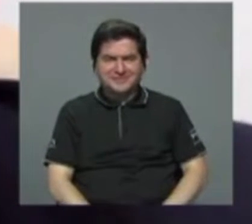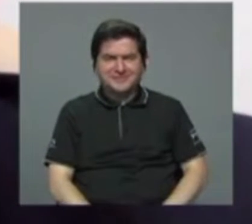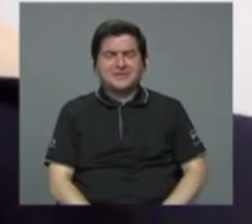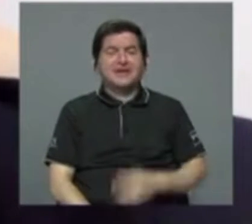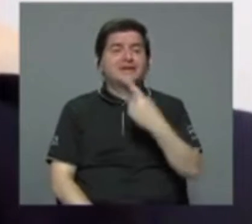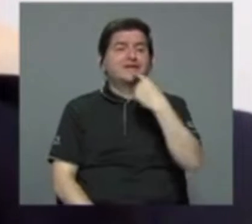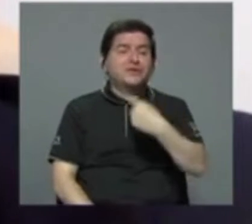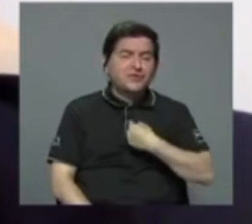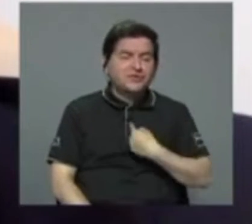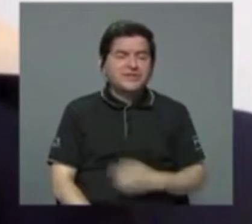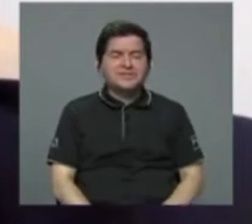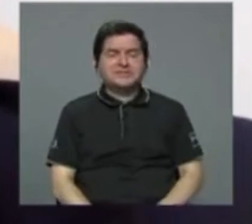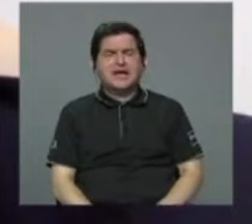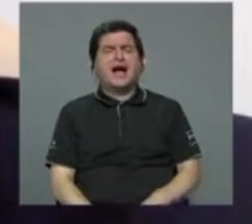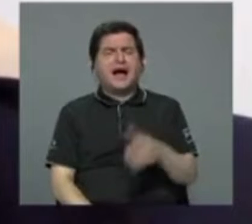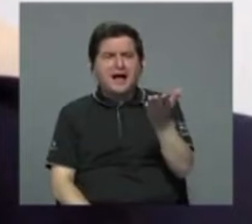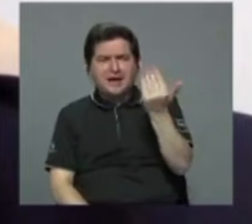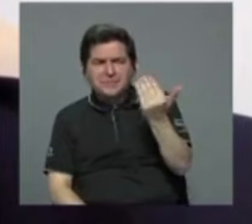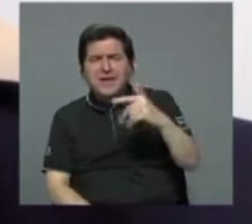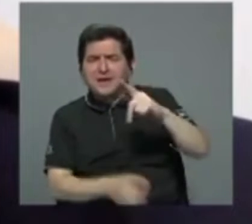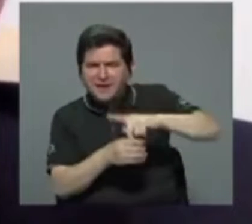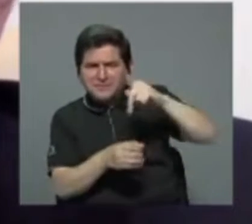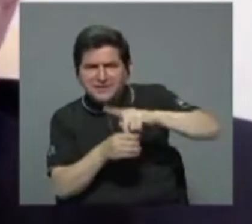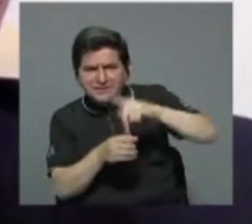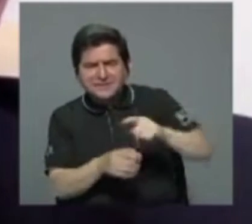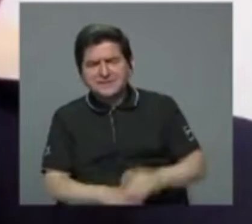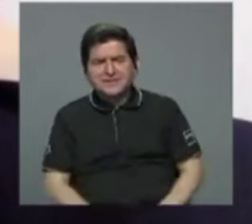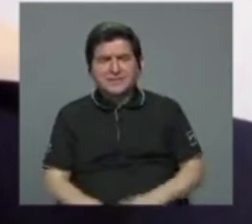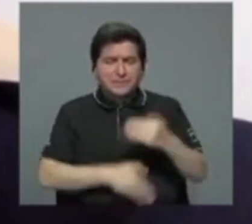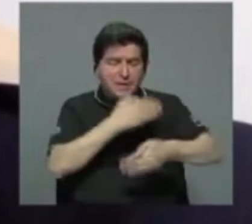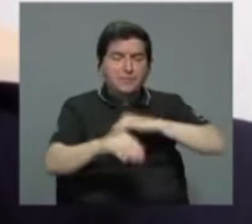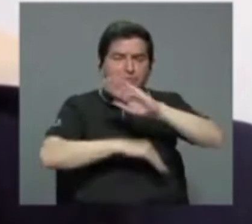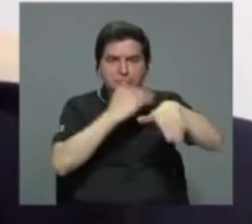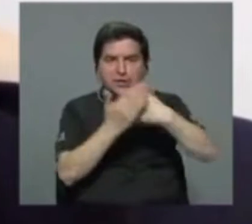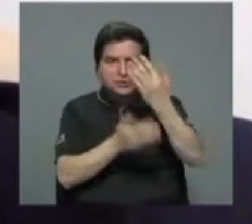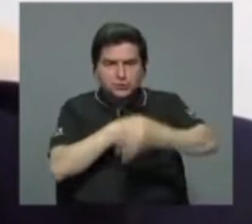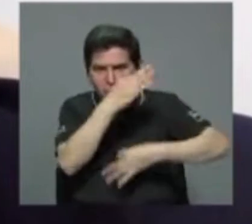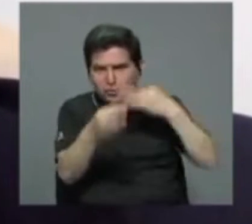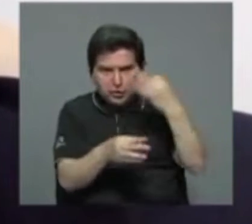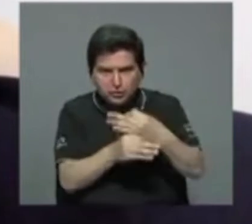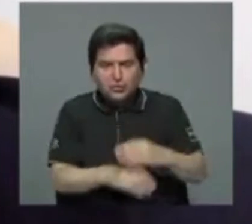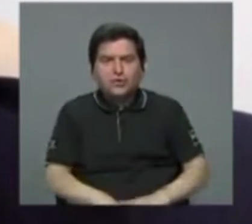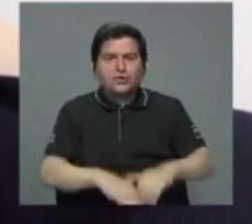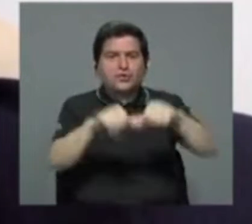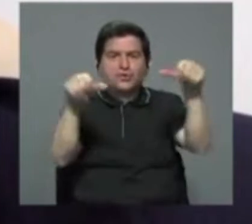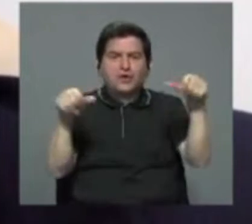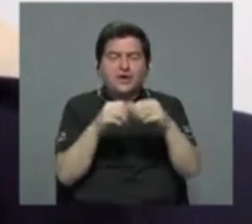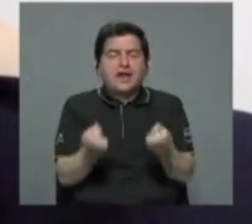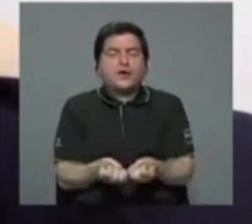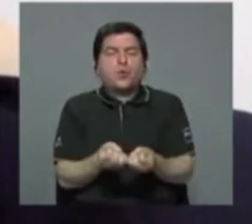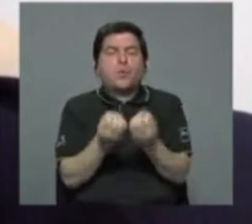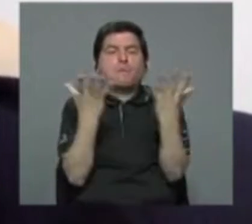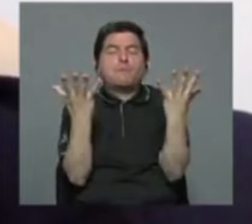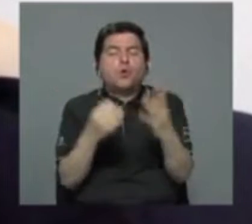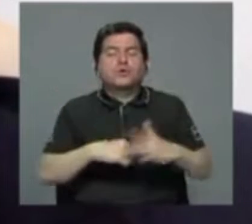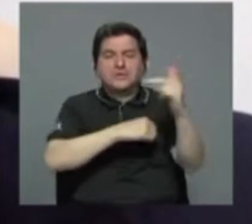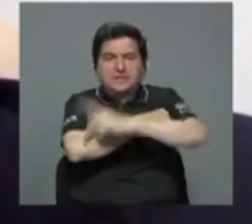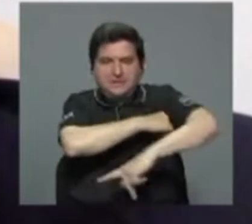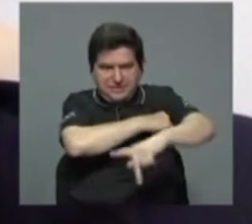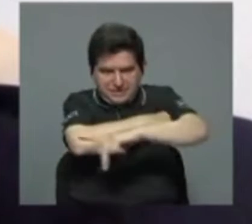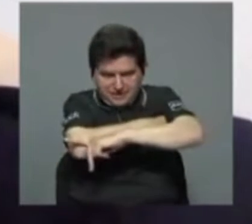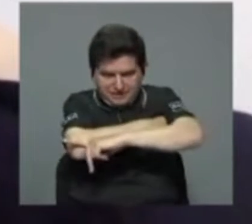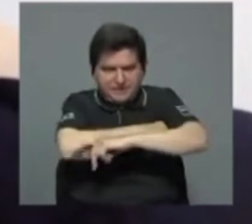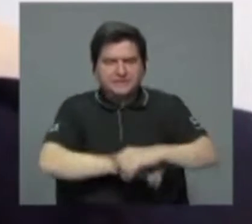cuentan con nuestra participación para procesos de toda índole en el campo del multilateralismo, en el